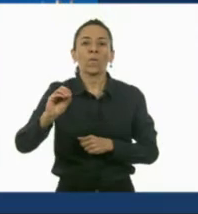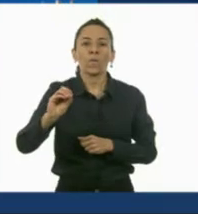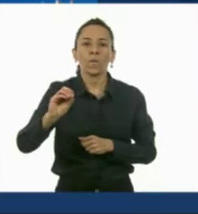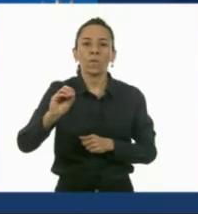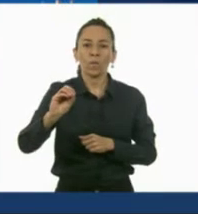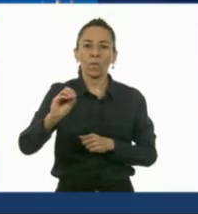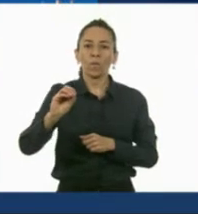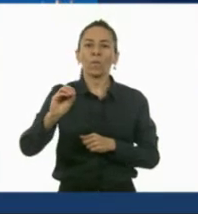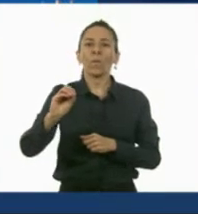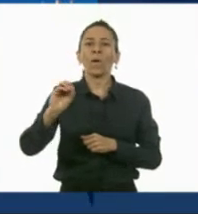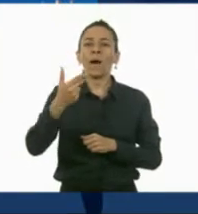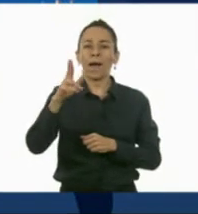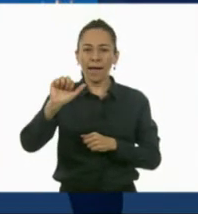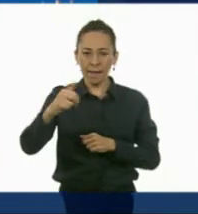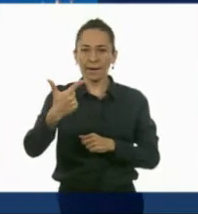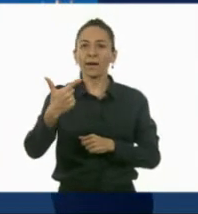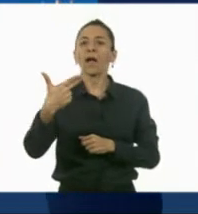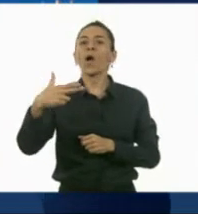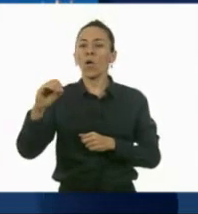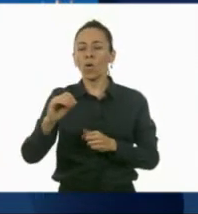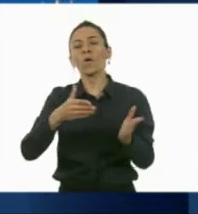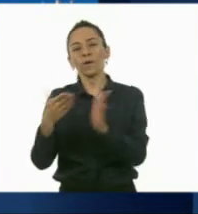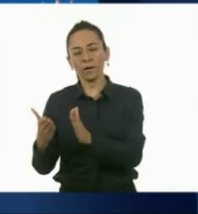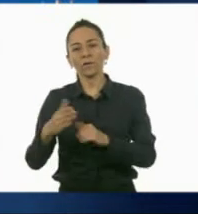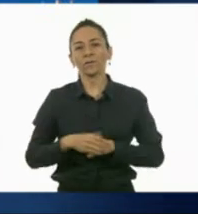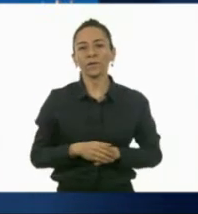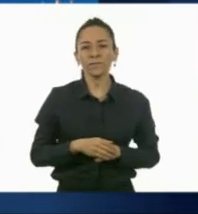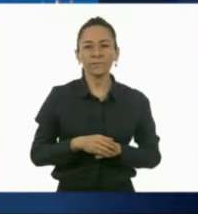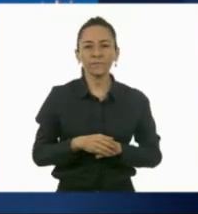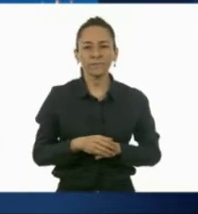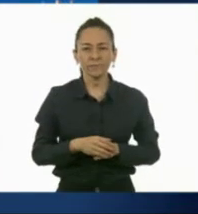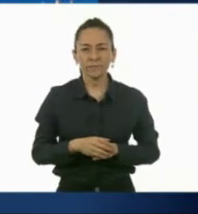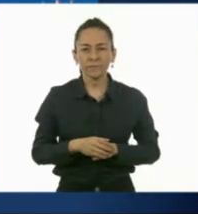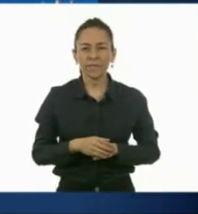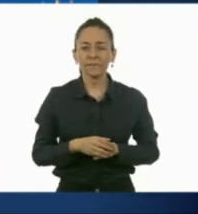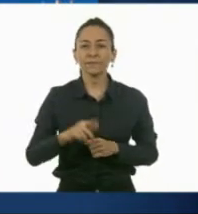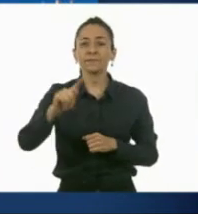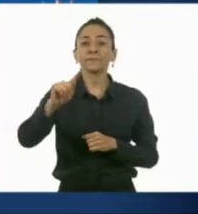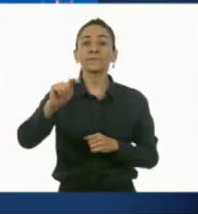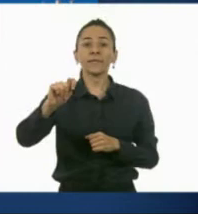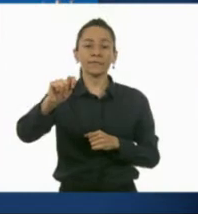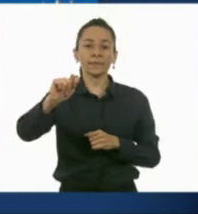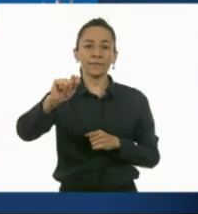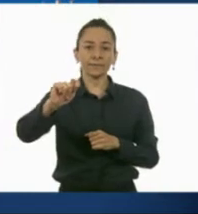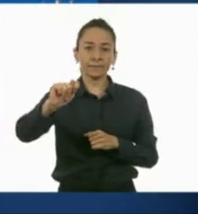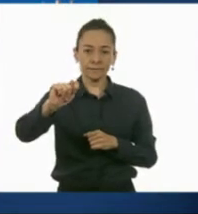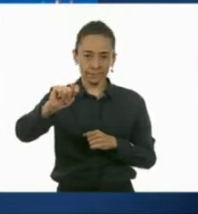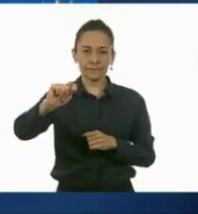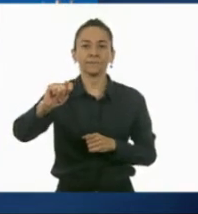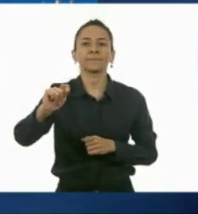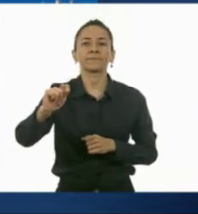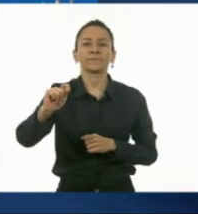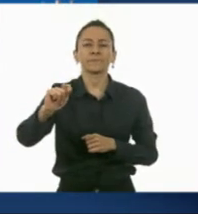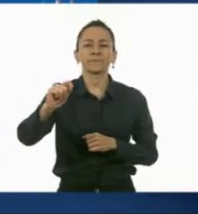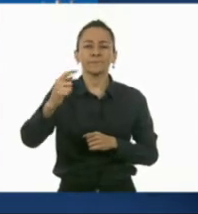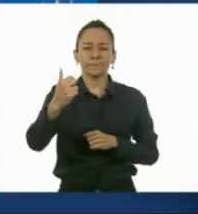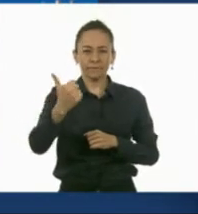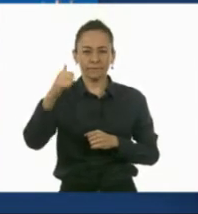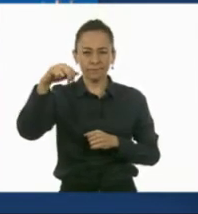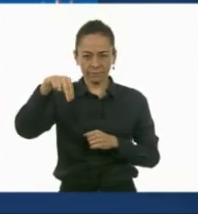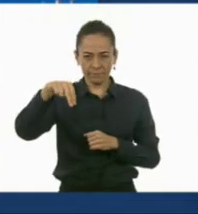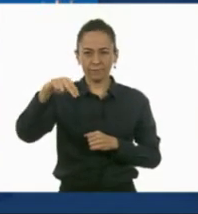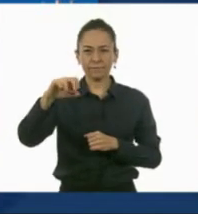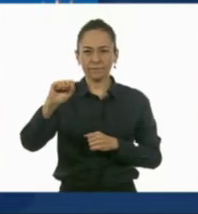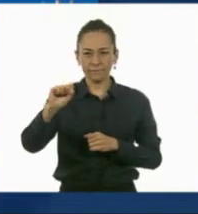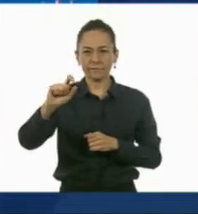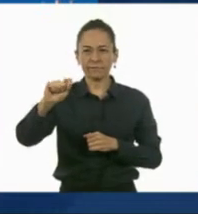Ahí los pueden ver con mayor claridad. Yo los invito a que ustedes, en su atlas de quinto grado, revisen cuáles son las